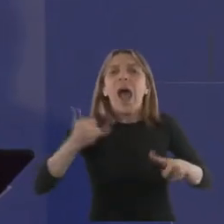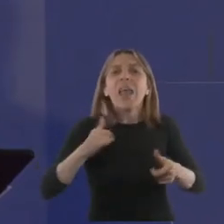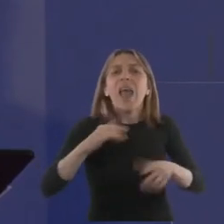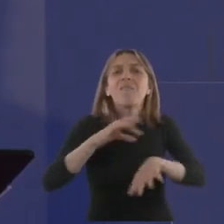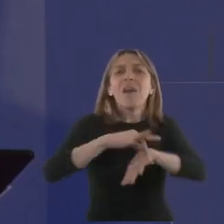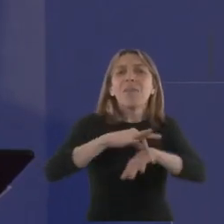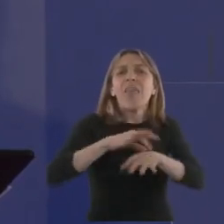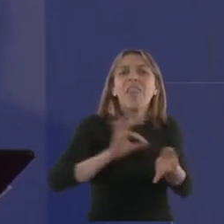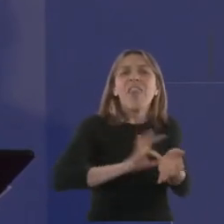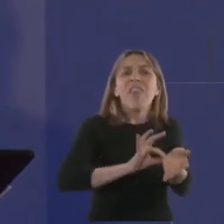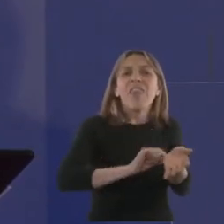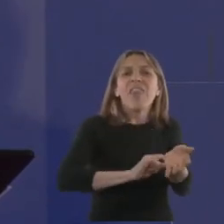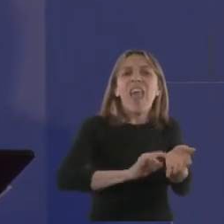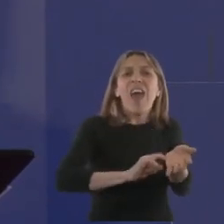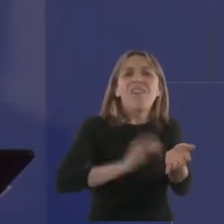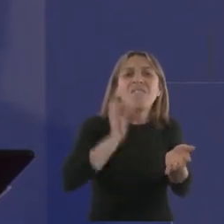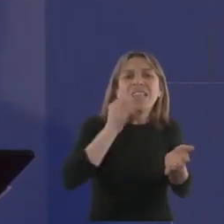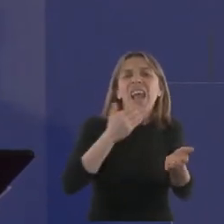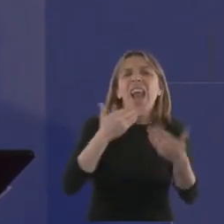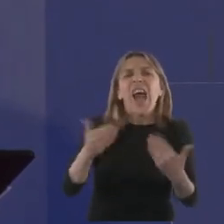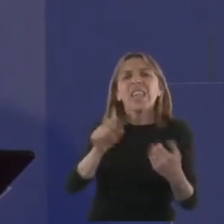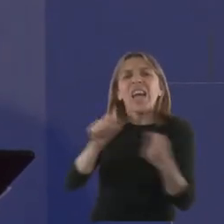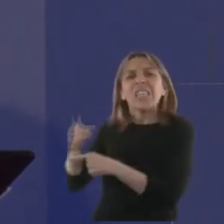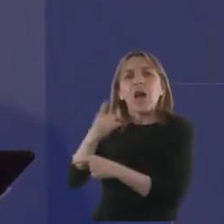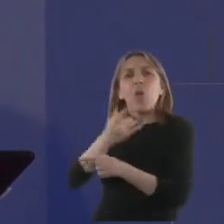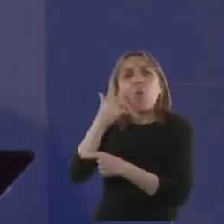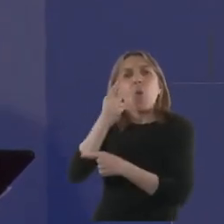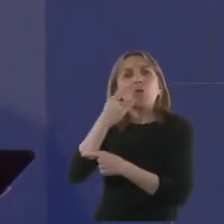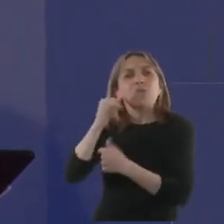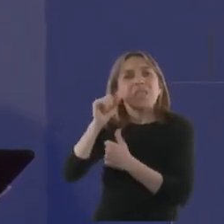las investigaciones de Bernardo Hussein o Luis Leluar.